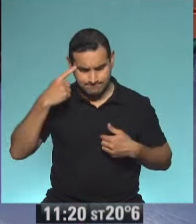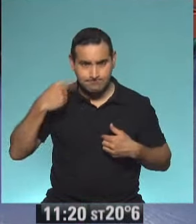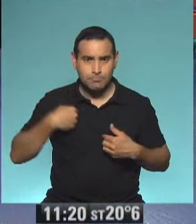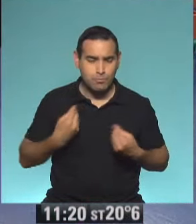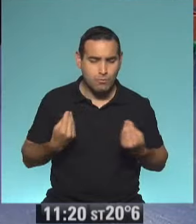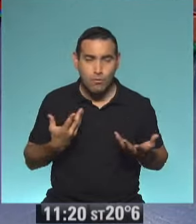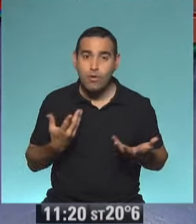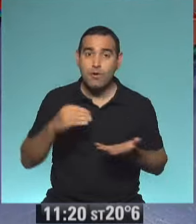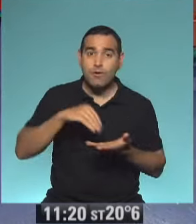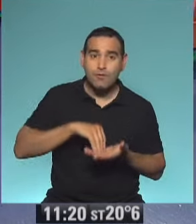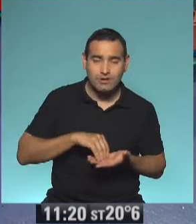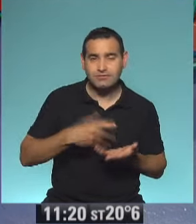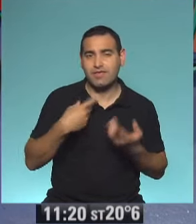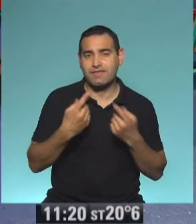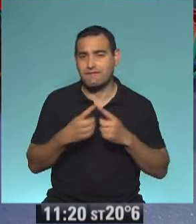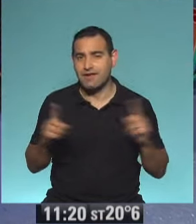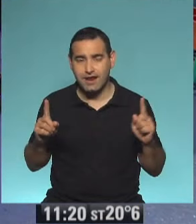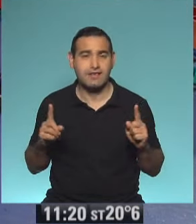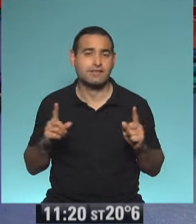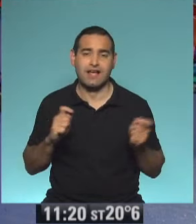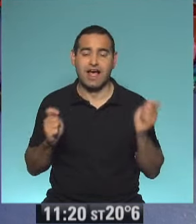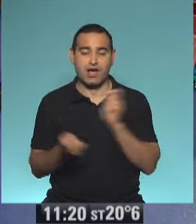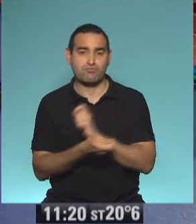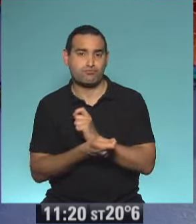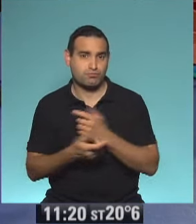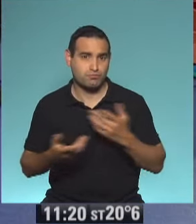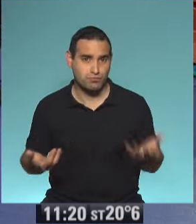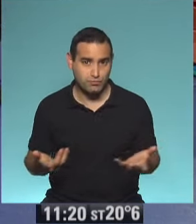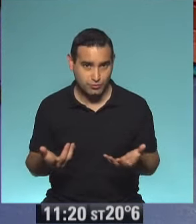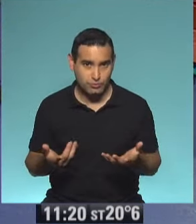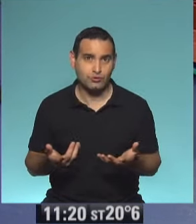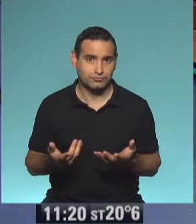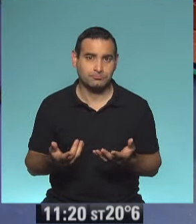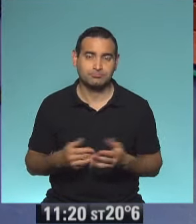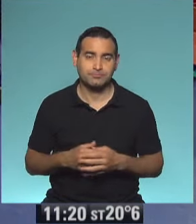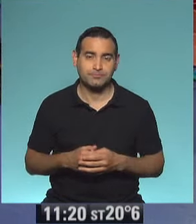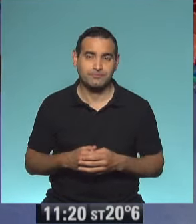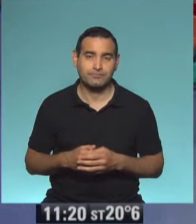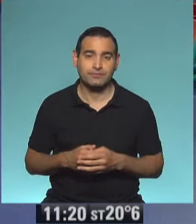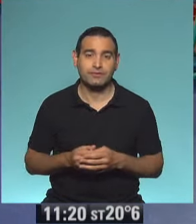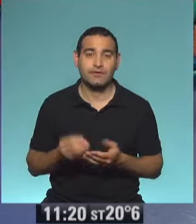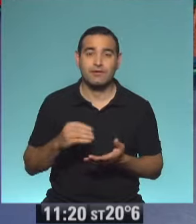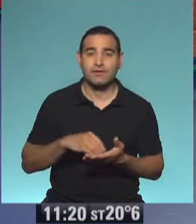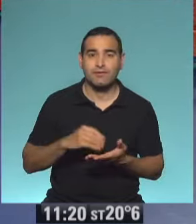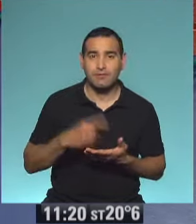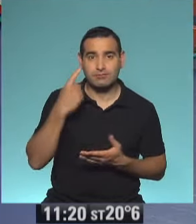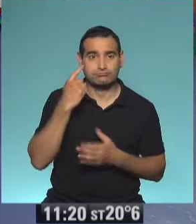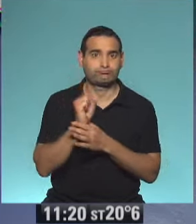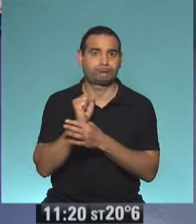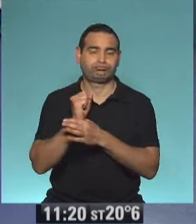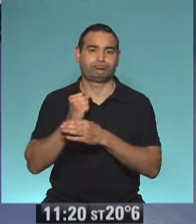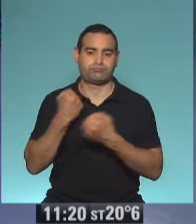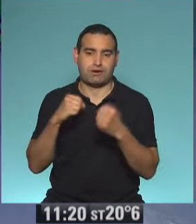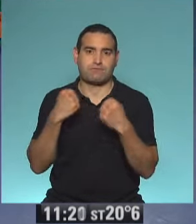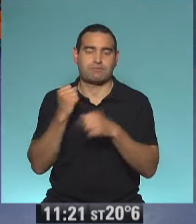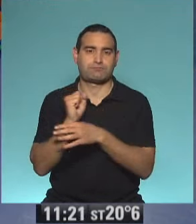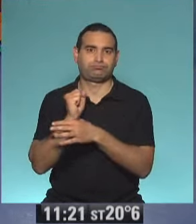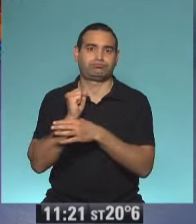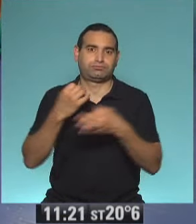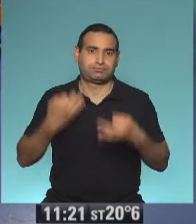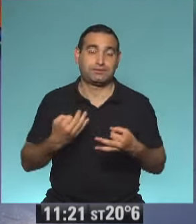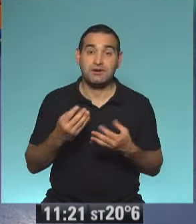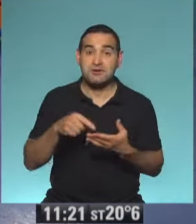ser diferentes, para animarnos a ser distintos a lo que siempre somos. Para desarrollar habilidades. Total. Bueno, entonces,